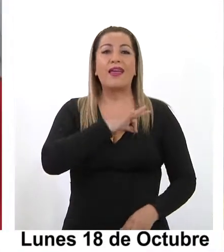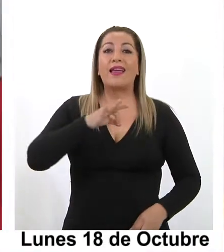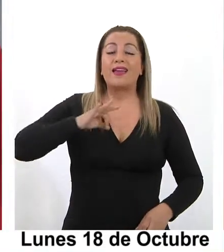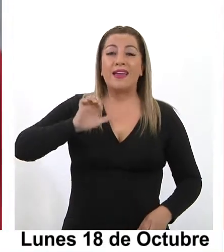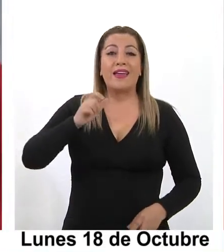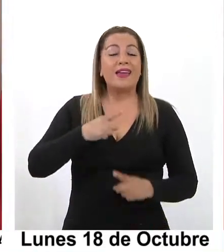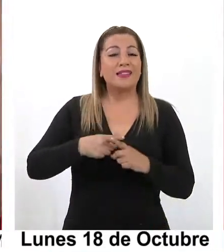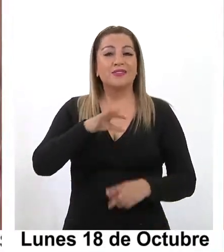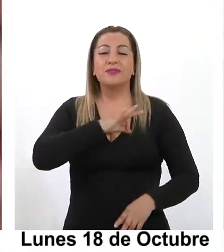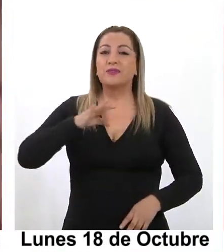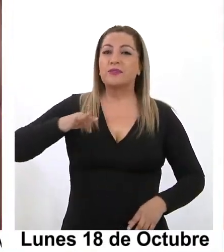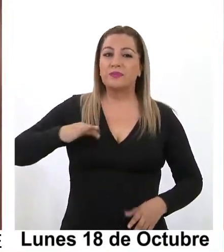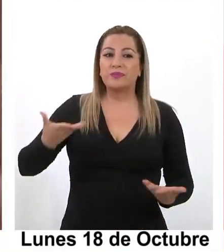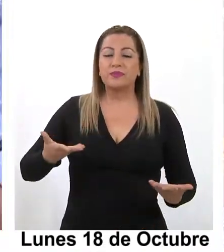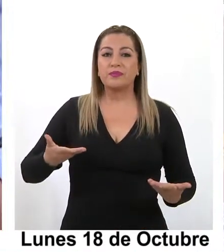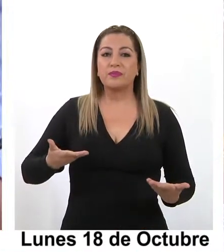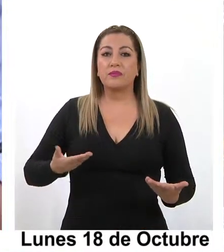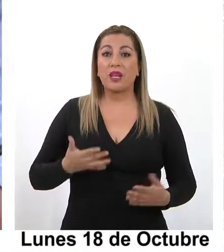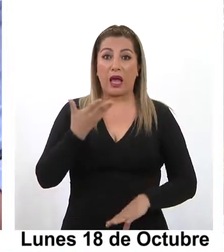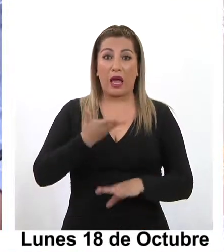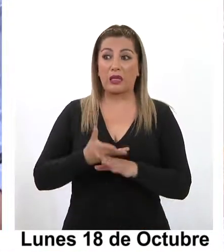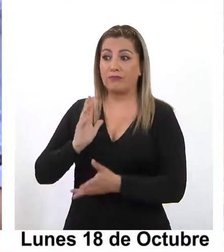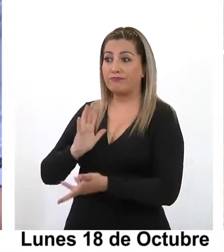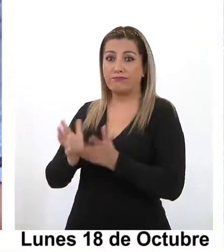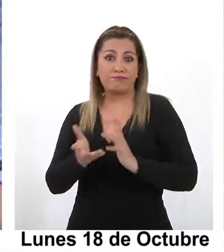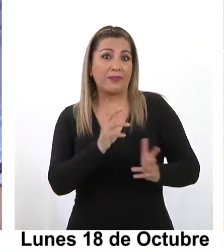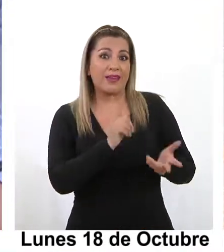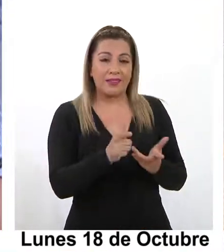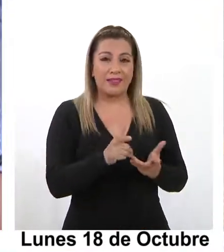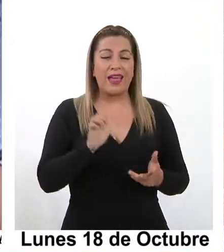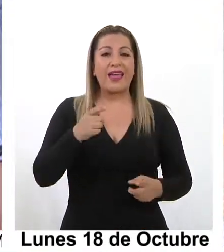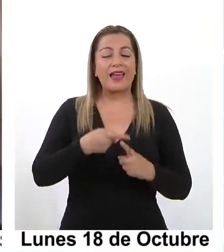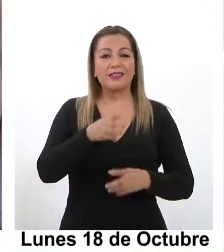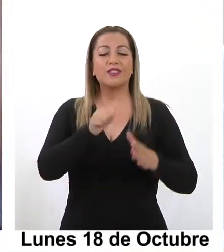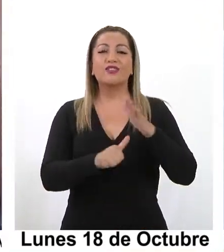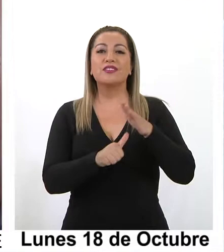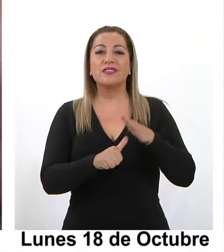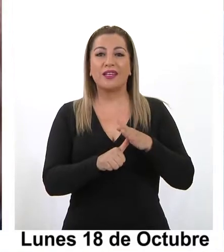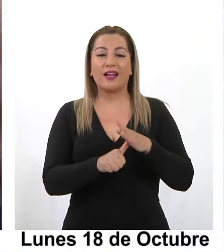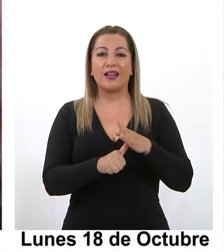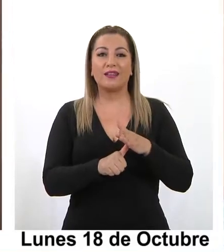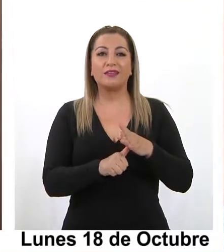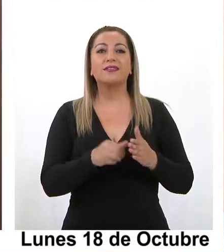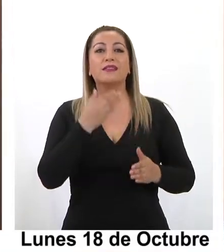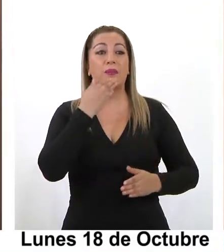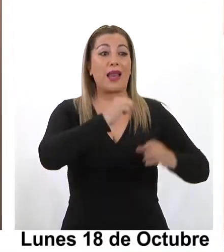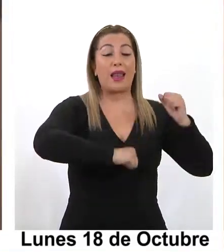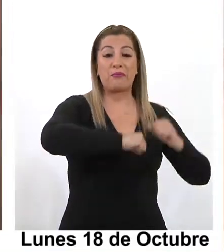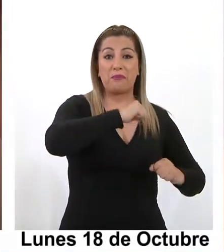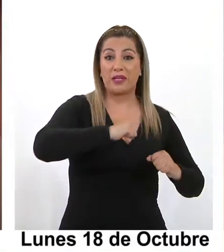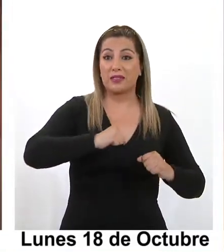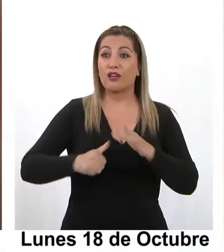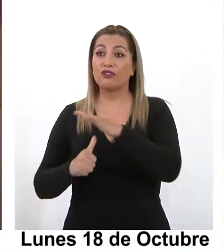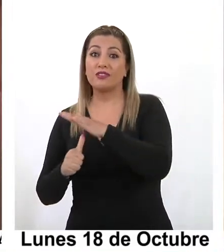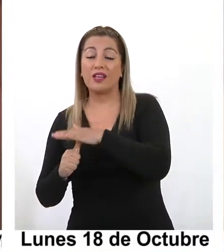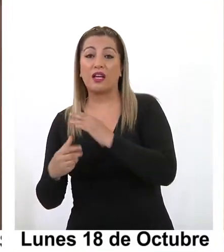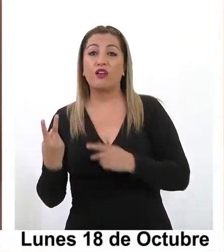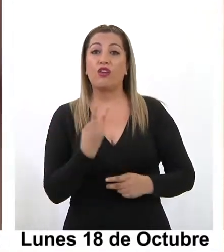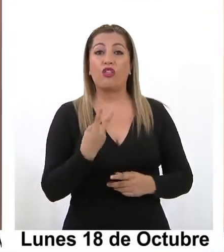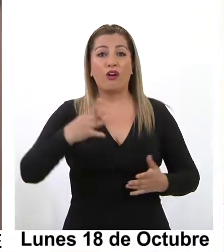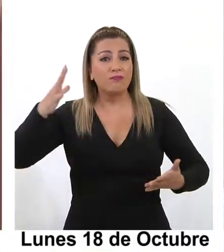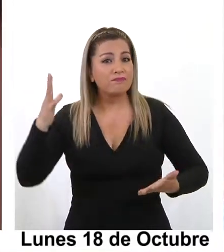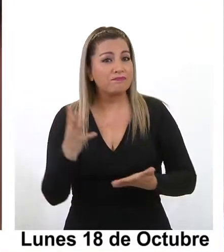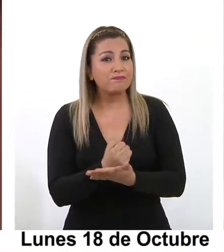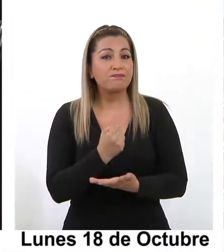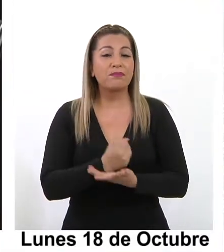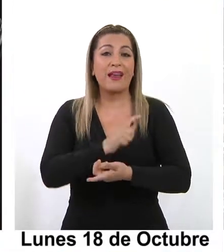era intermediario entre los ex concejales iquiqueños y la empresa Itelecom, que finalmente se ganó la licitación para